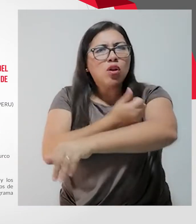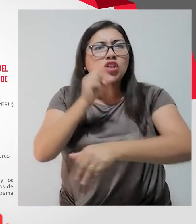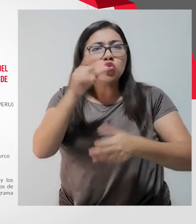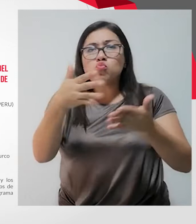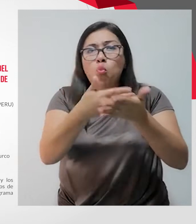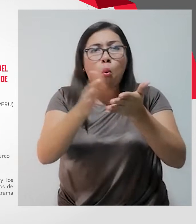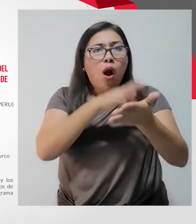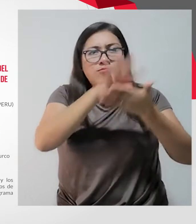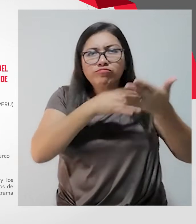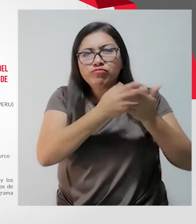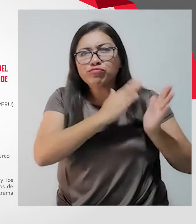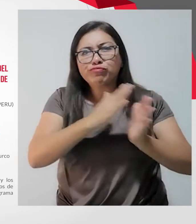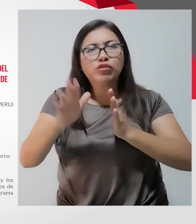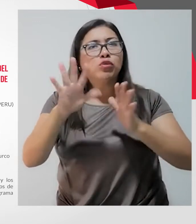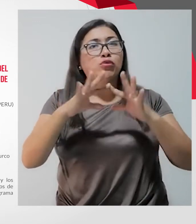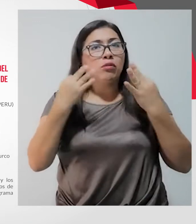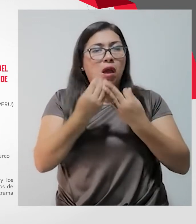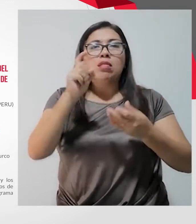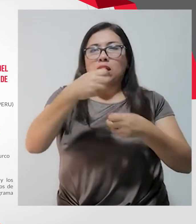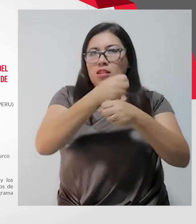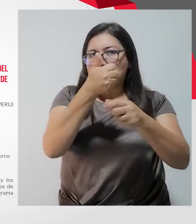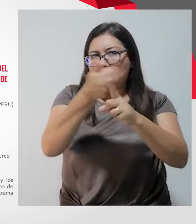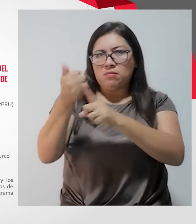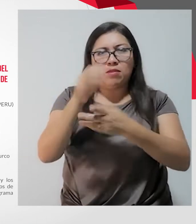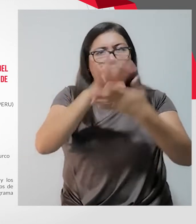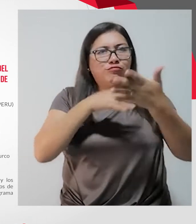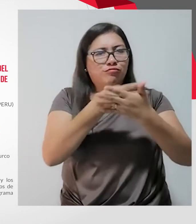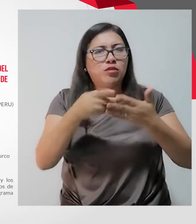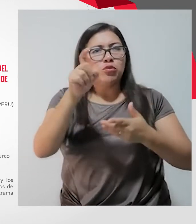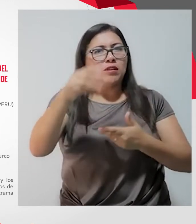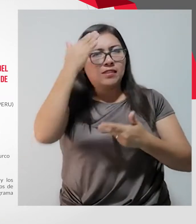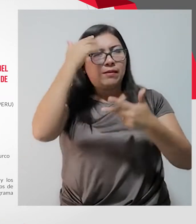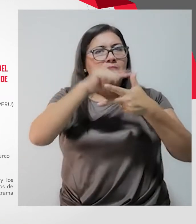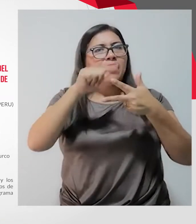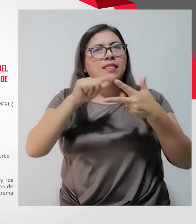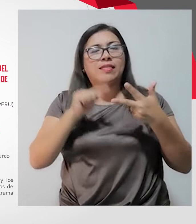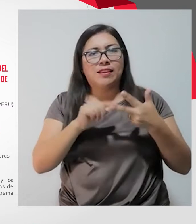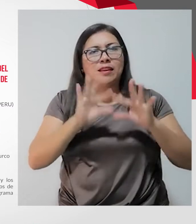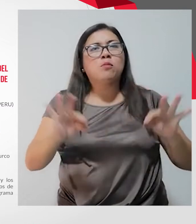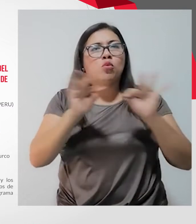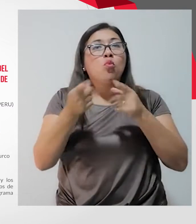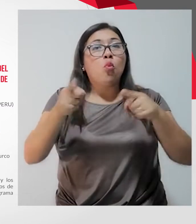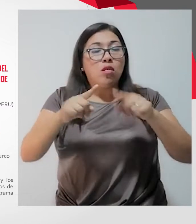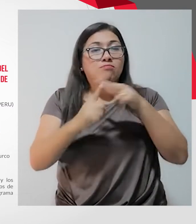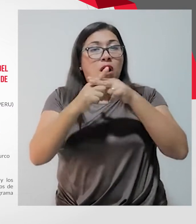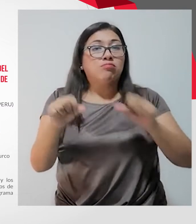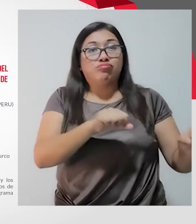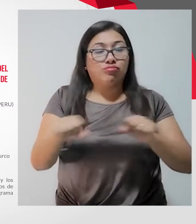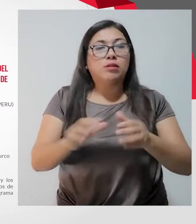no tienes uno, es momento de elaborarlo. Ten en cuenta estos tres pasos durante el simulacro.